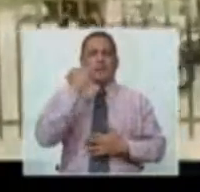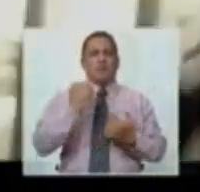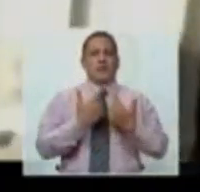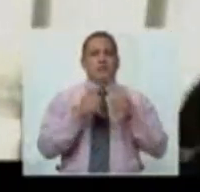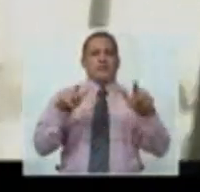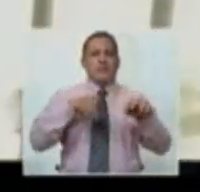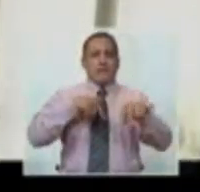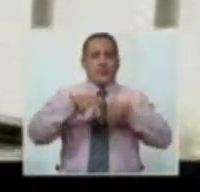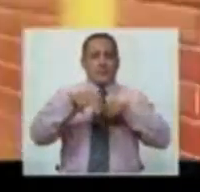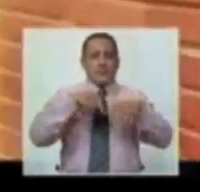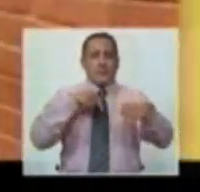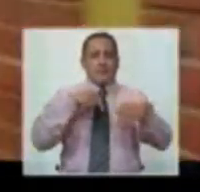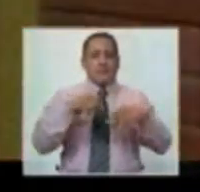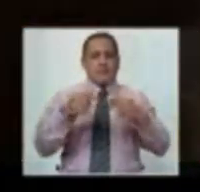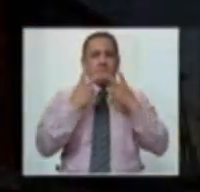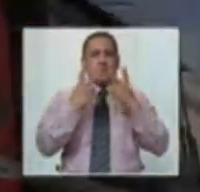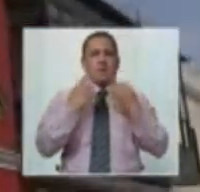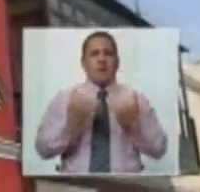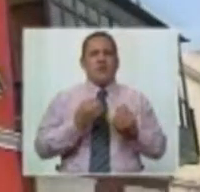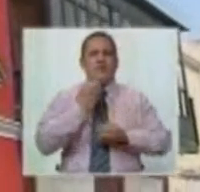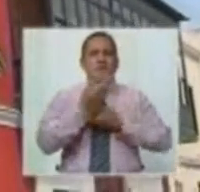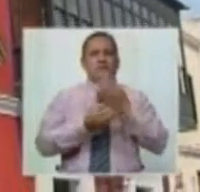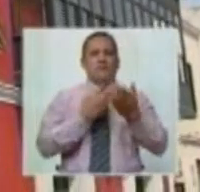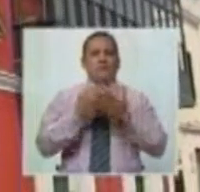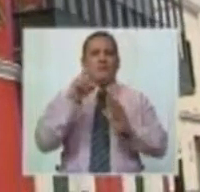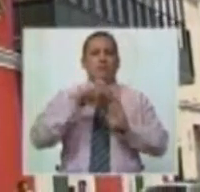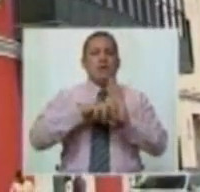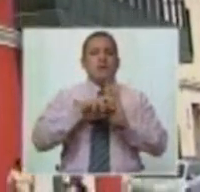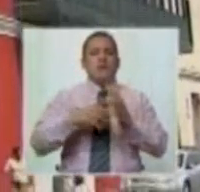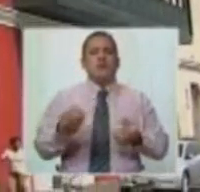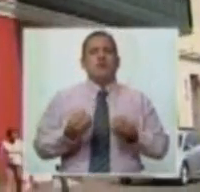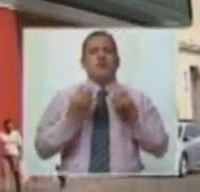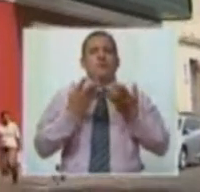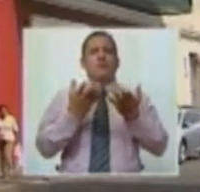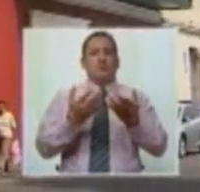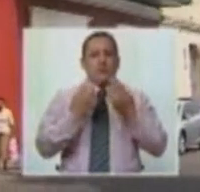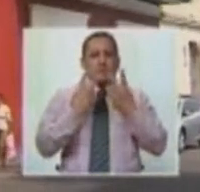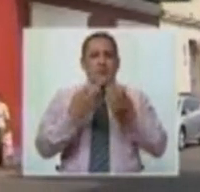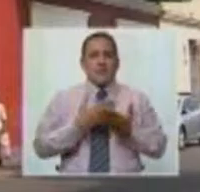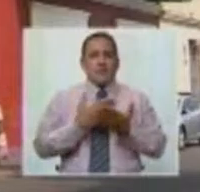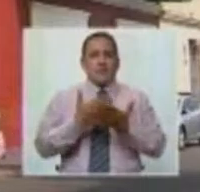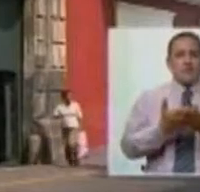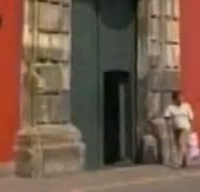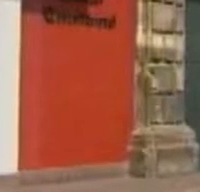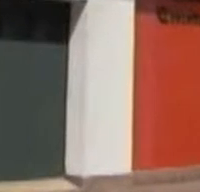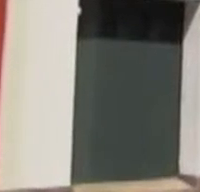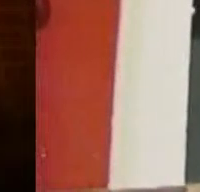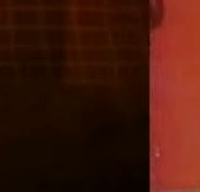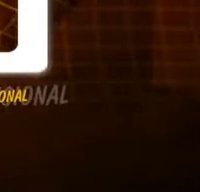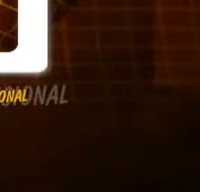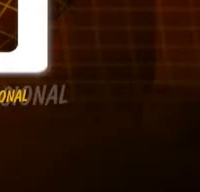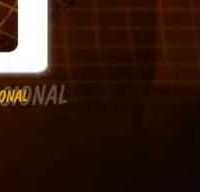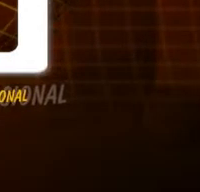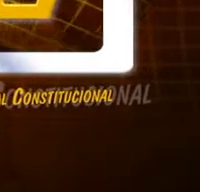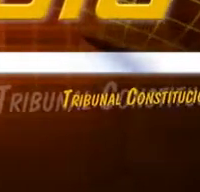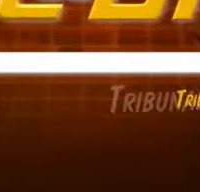la libertad de tránsito. Veamos en el siguiente programa cómo es que se llegó a esta determinación.